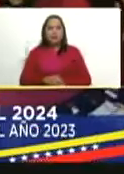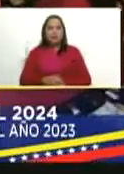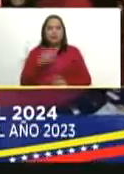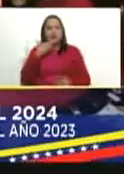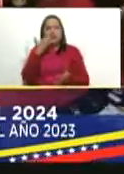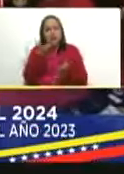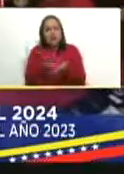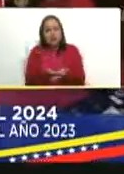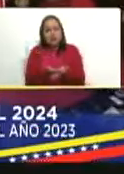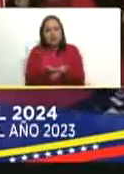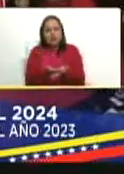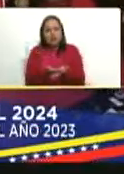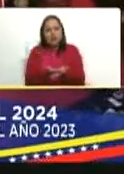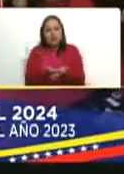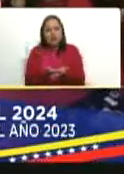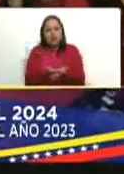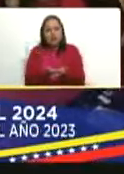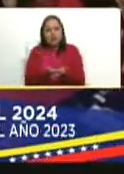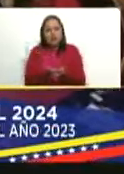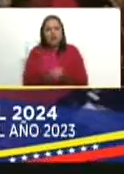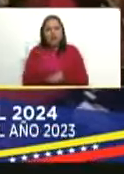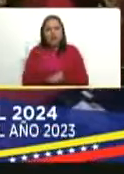gracias.